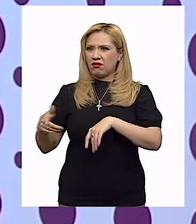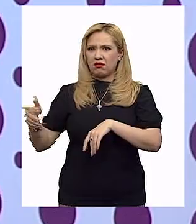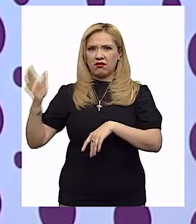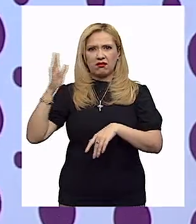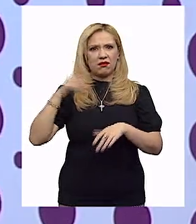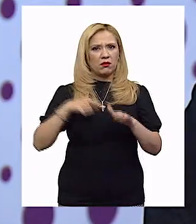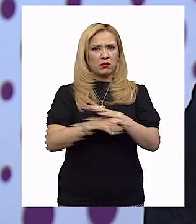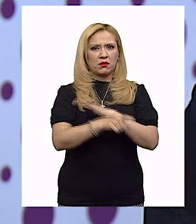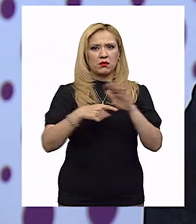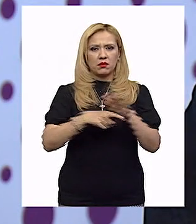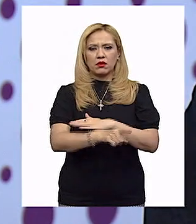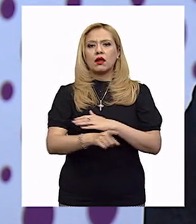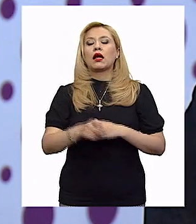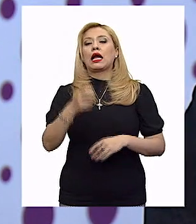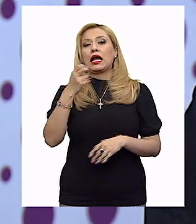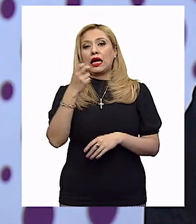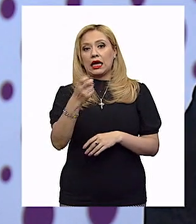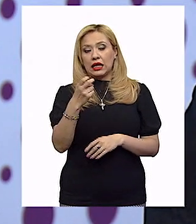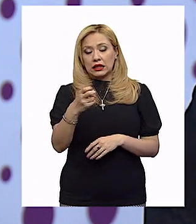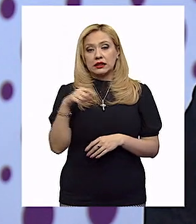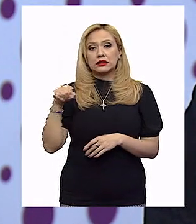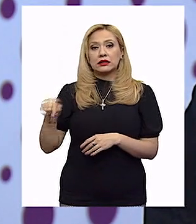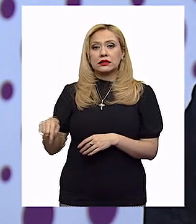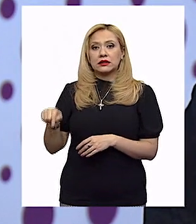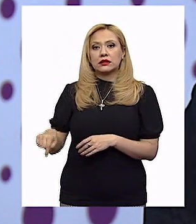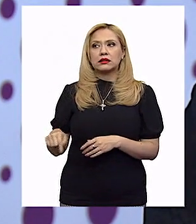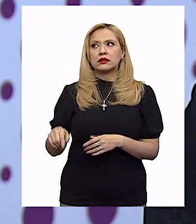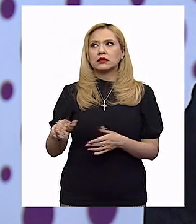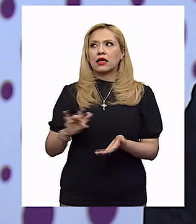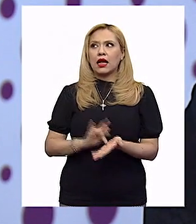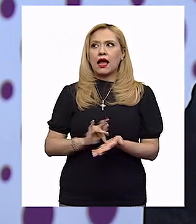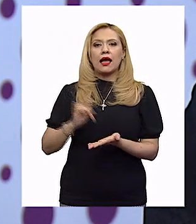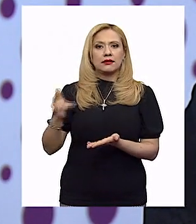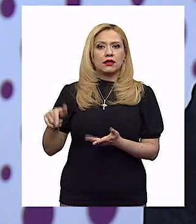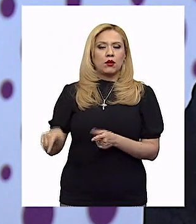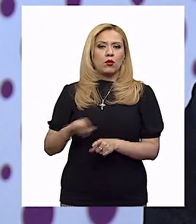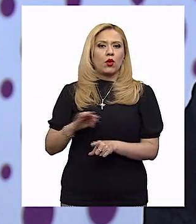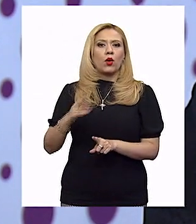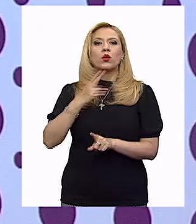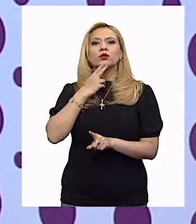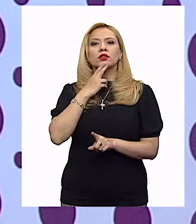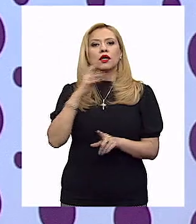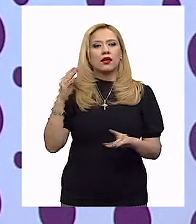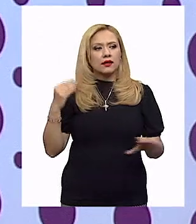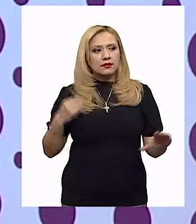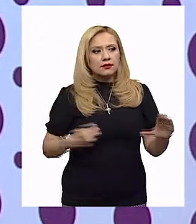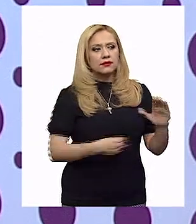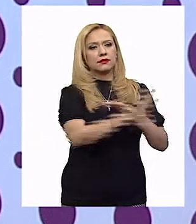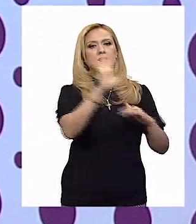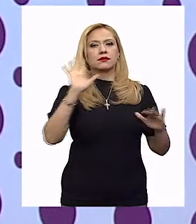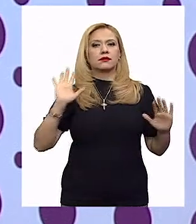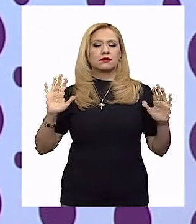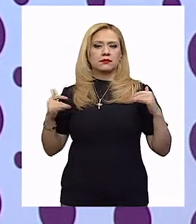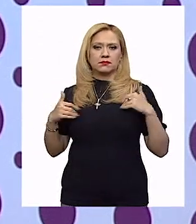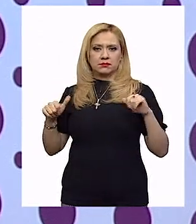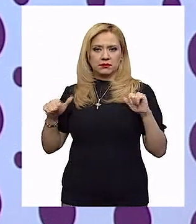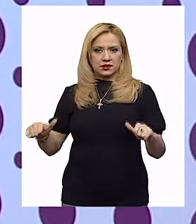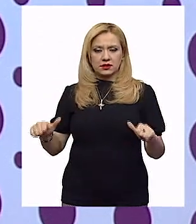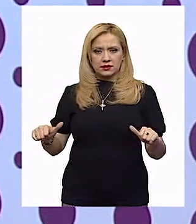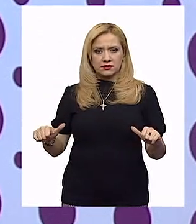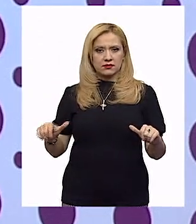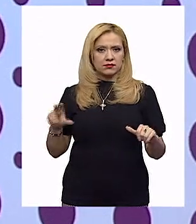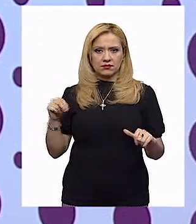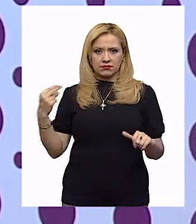estas plataformas, que la plataforma es un medio, pero no es necesariamente todo el mecanismo, todo el sistema a través del cual se le